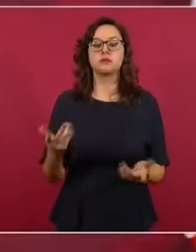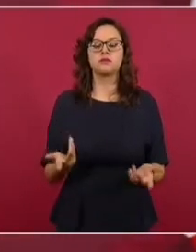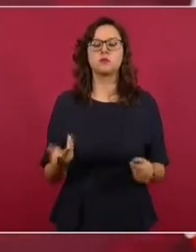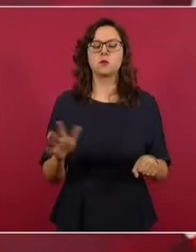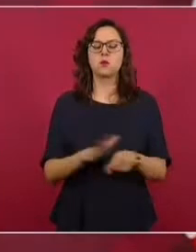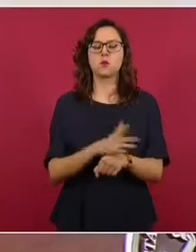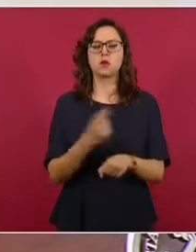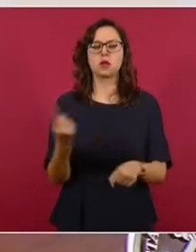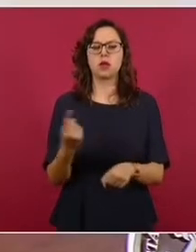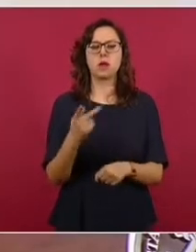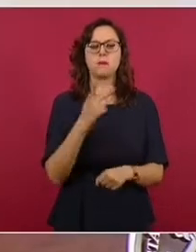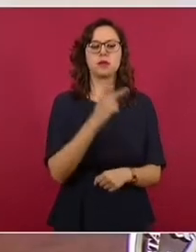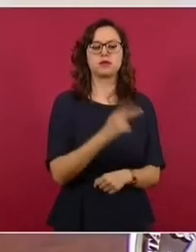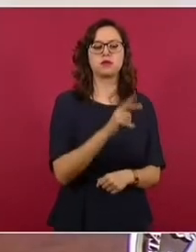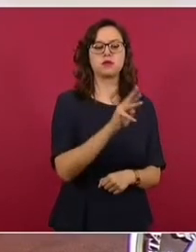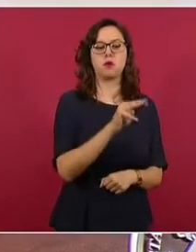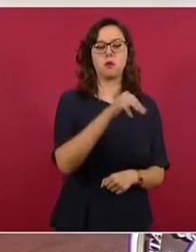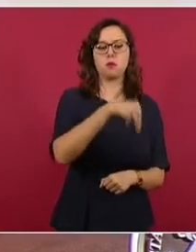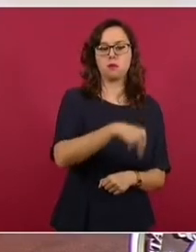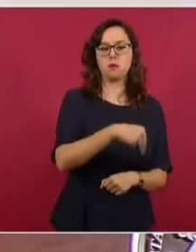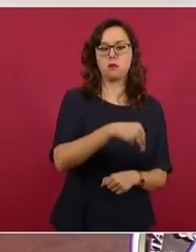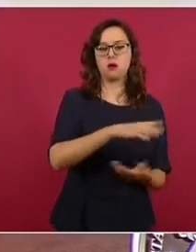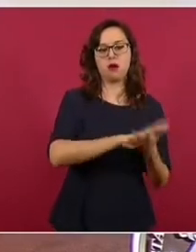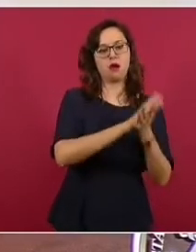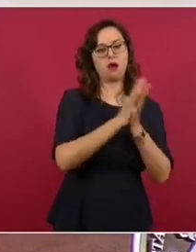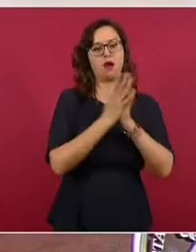convierte en